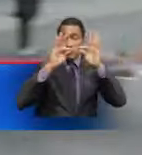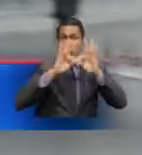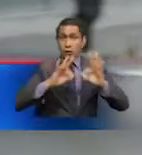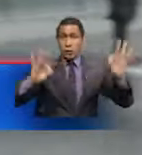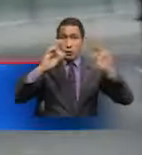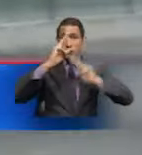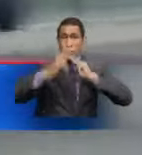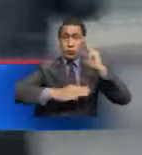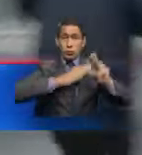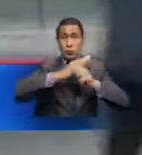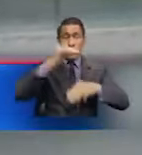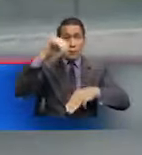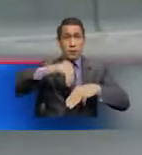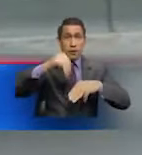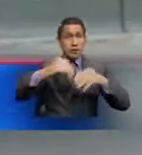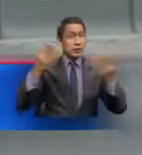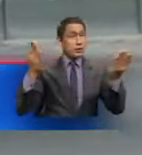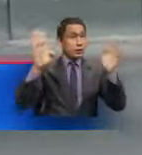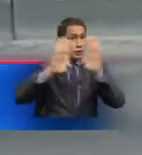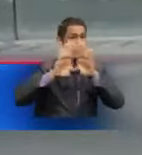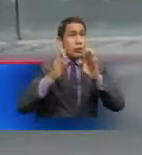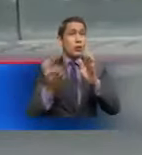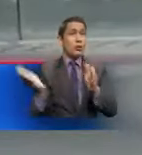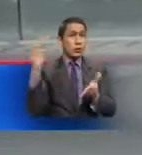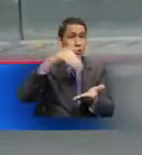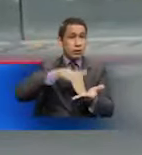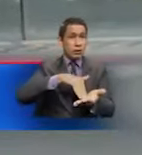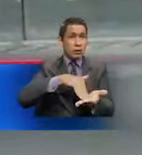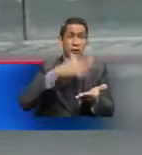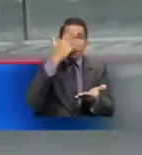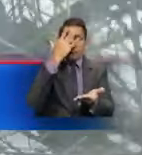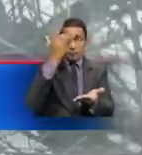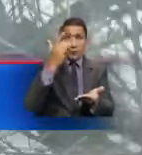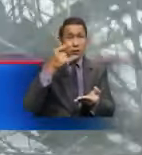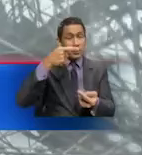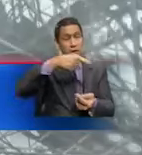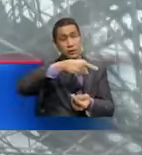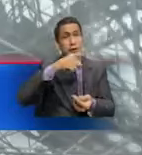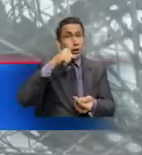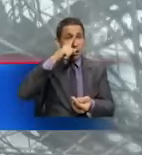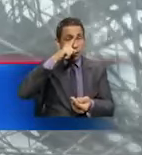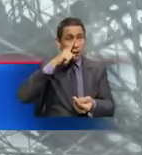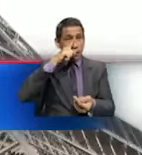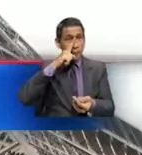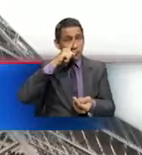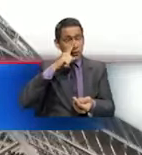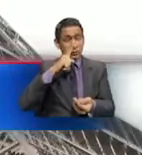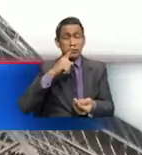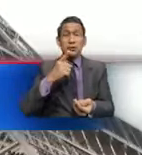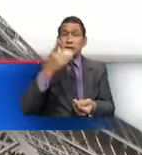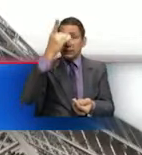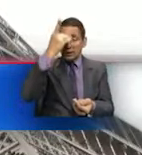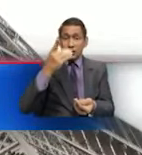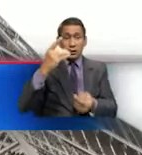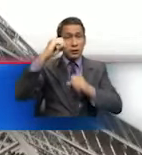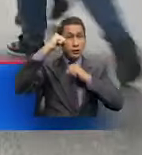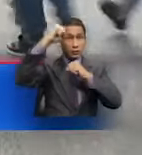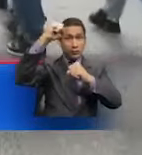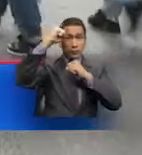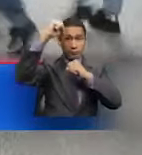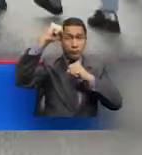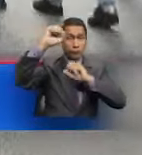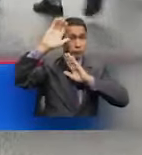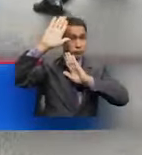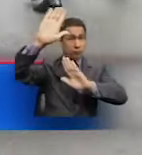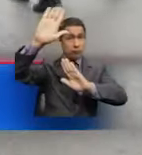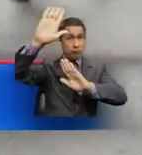cerrada este martes por segundo día consecutivo debido a que su personal decidió prolongar una huelga sindical en protesta por la forma en que